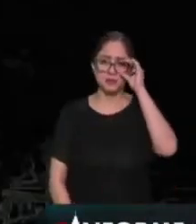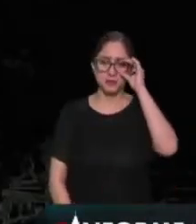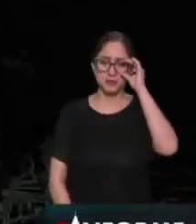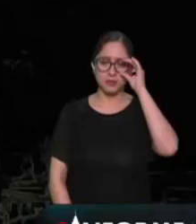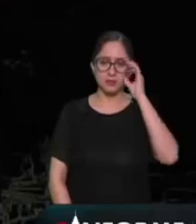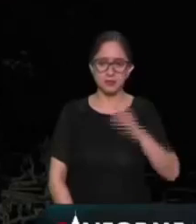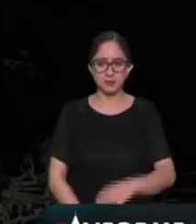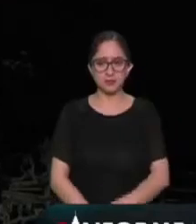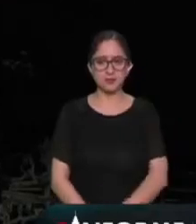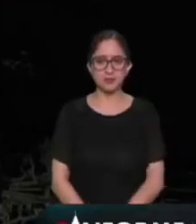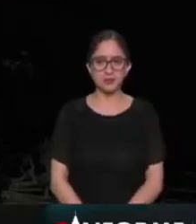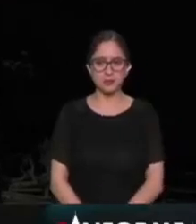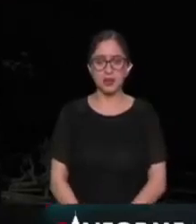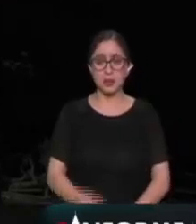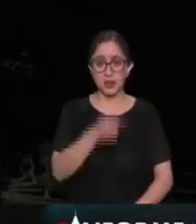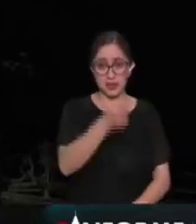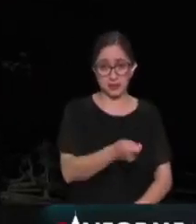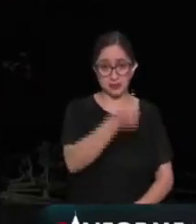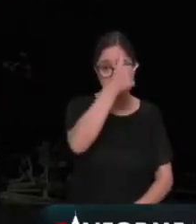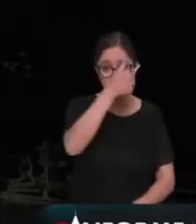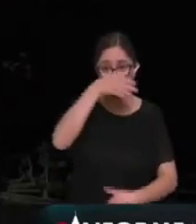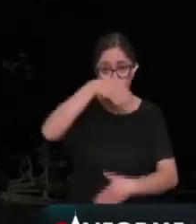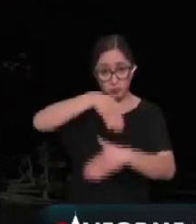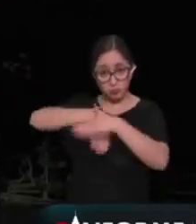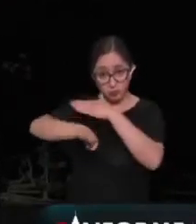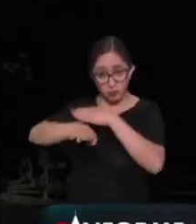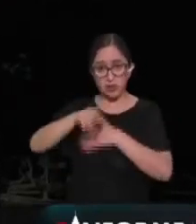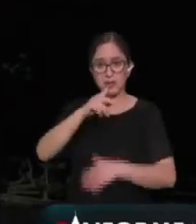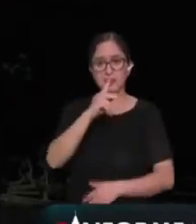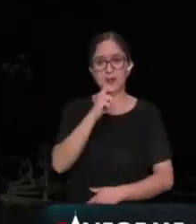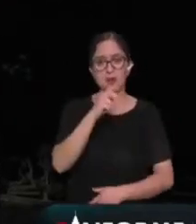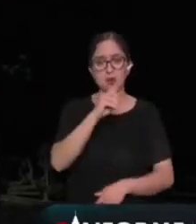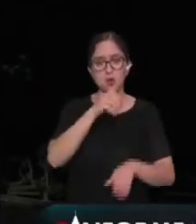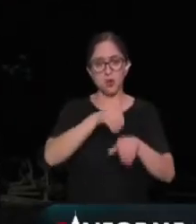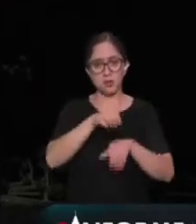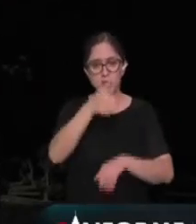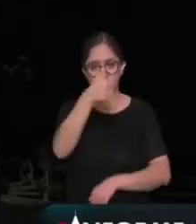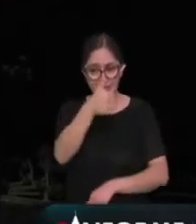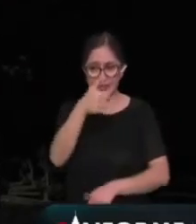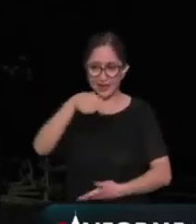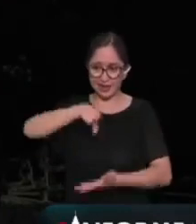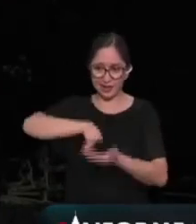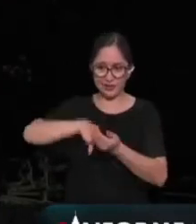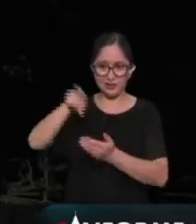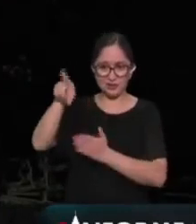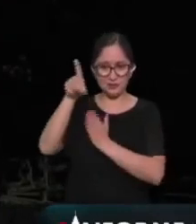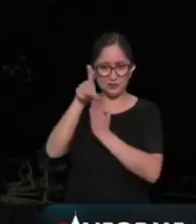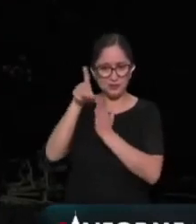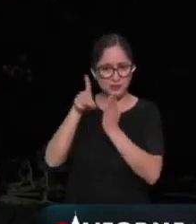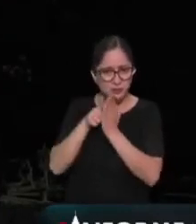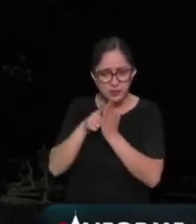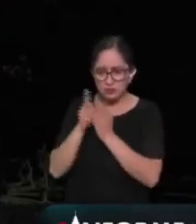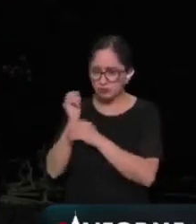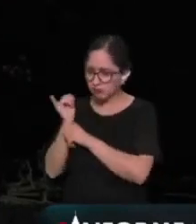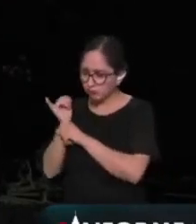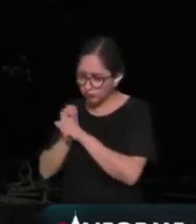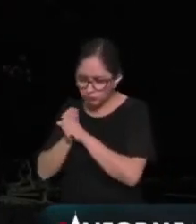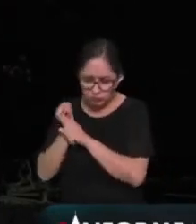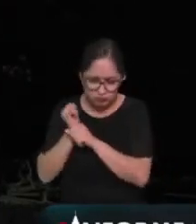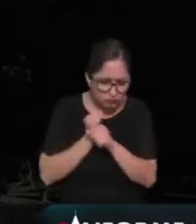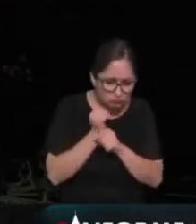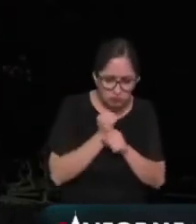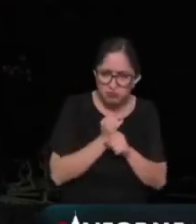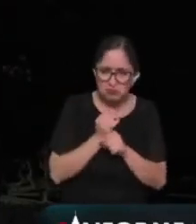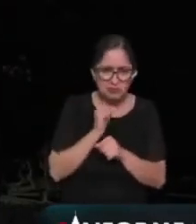Cuando hacen el primer cateo ahí en Perullino, número 6, en el departamento, no sale absolutamente nada. Y lo hicieron a los